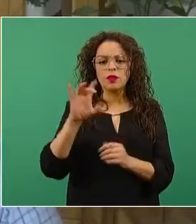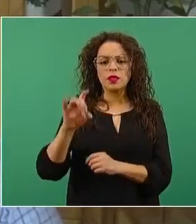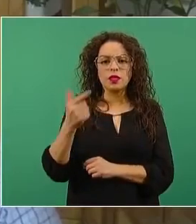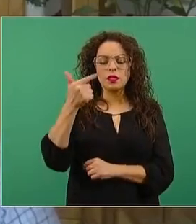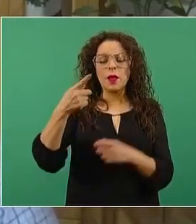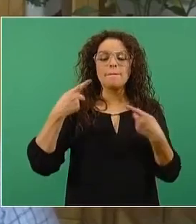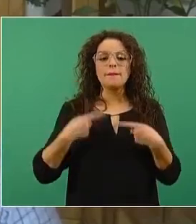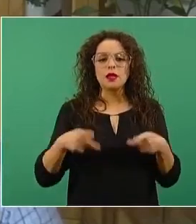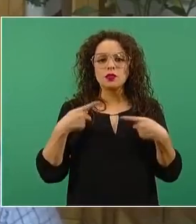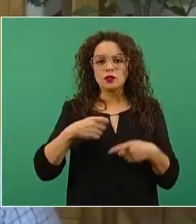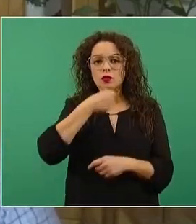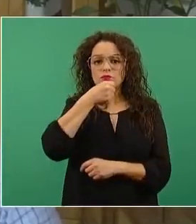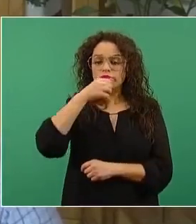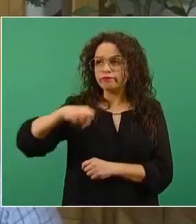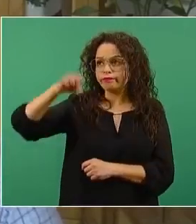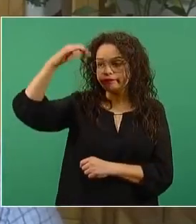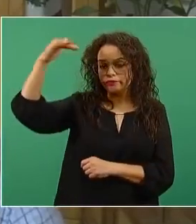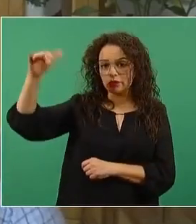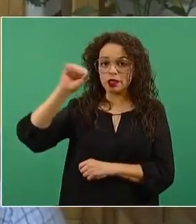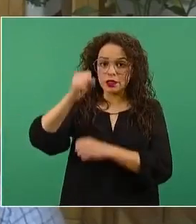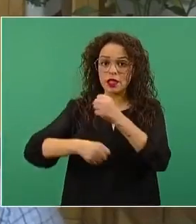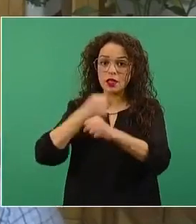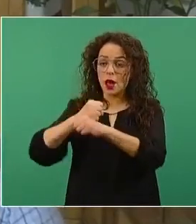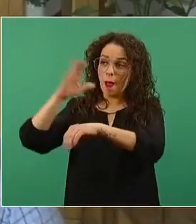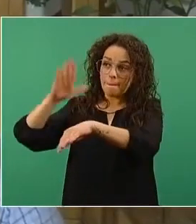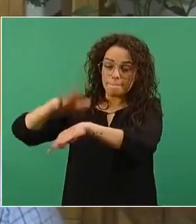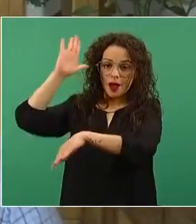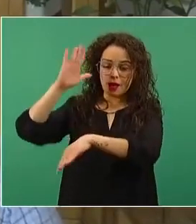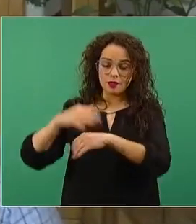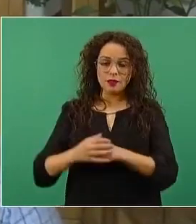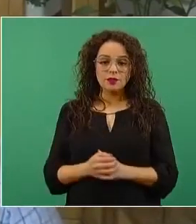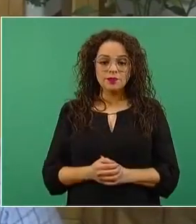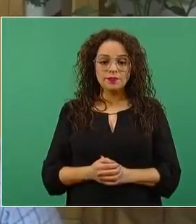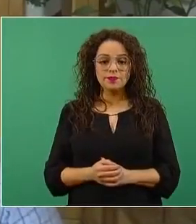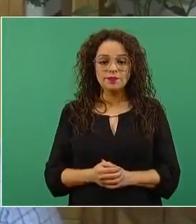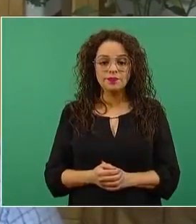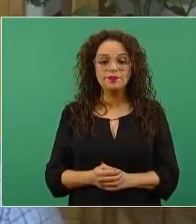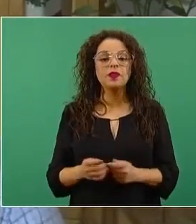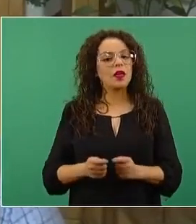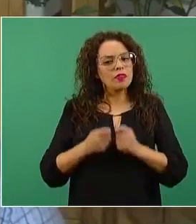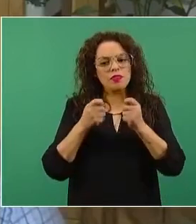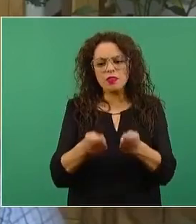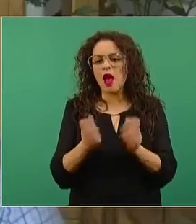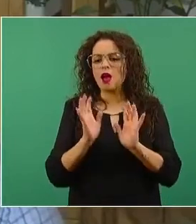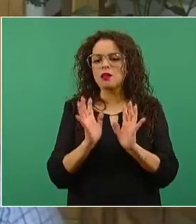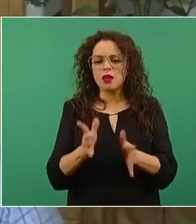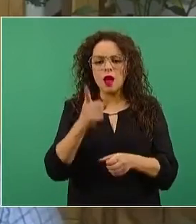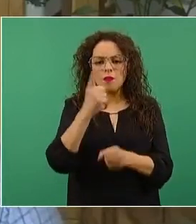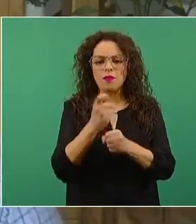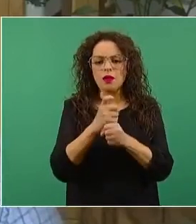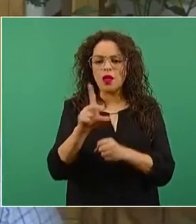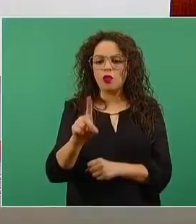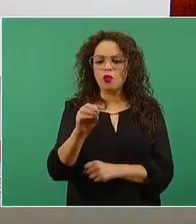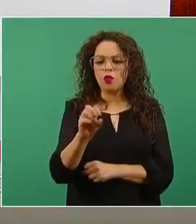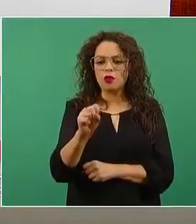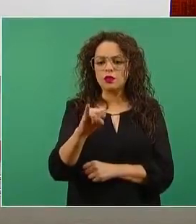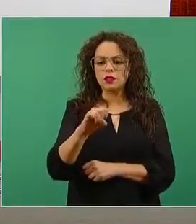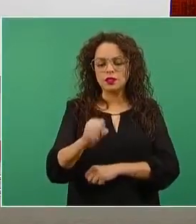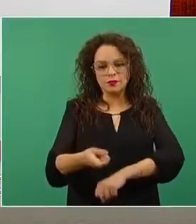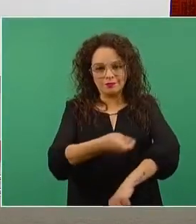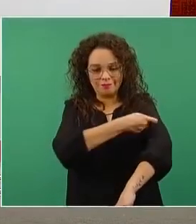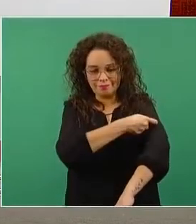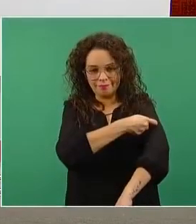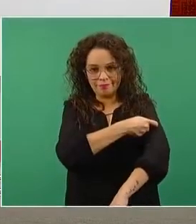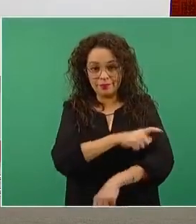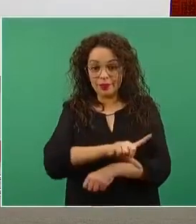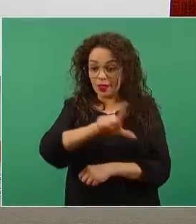1.425.037 personas adultas mayores de 60 y más años que ya recibieron su primera dosis. En siguientes semanas,